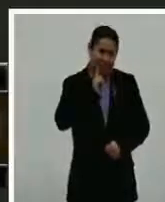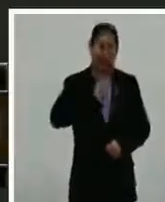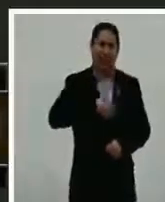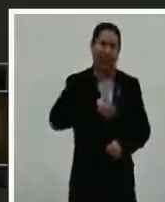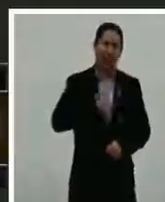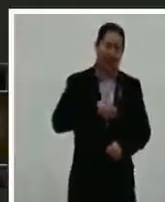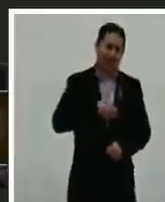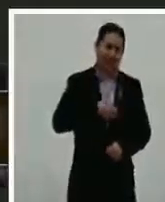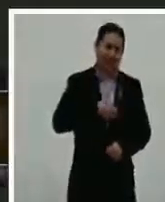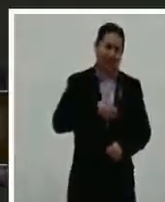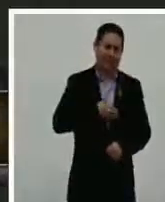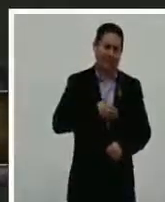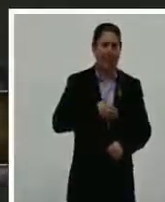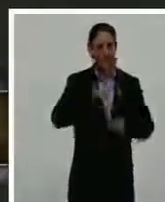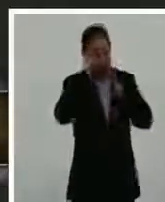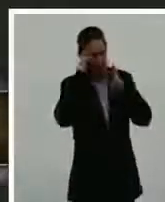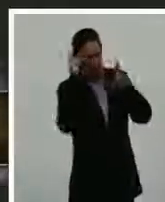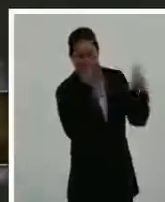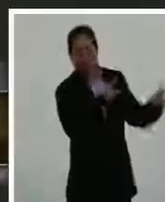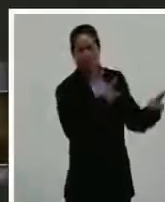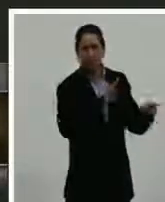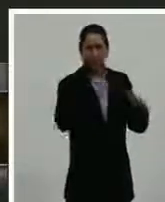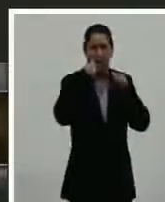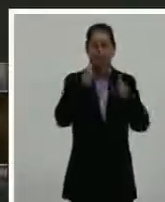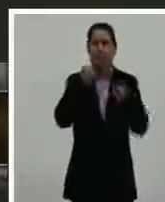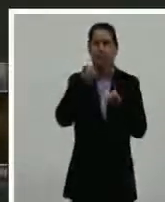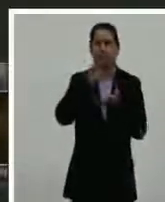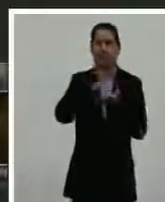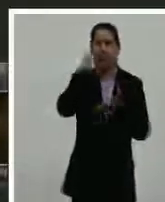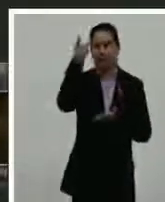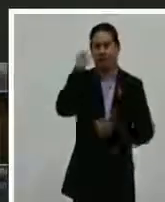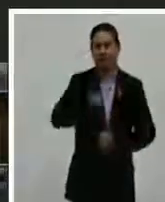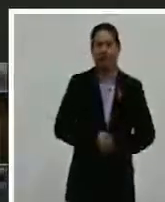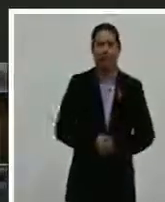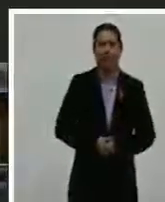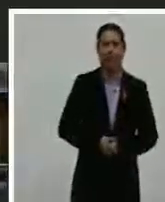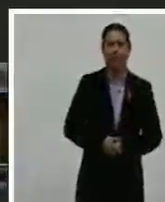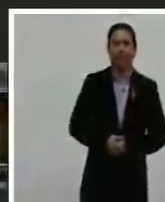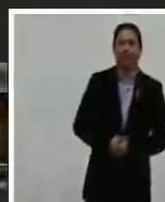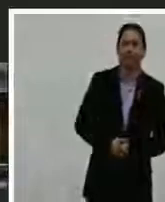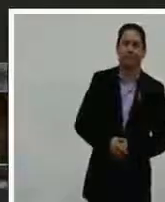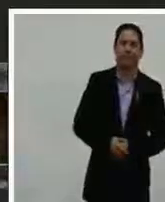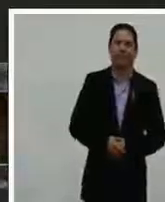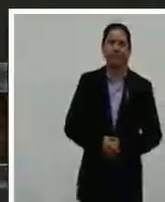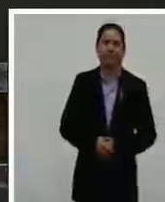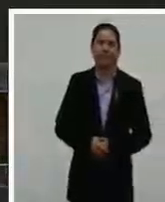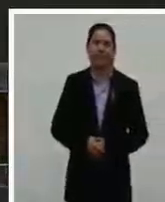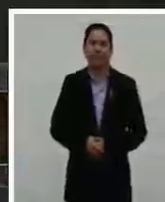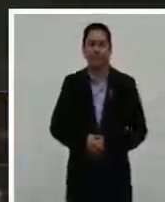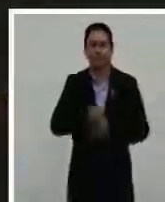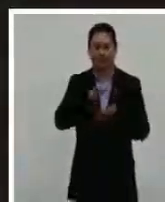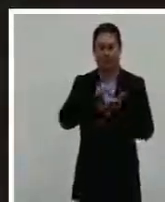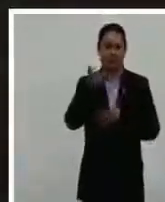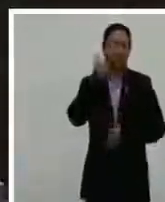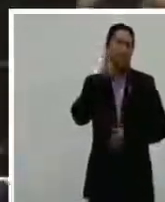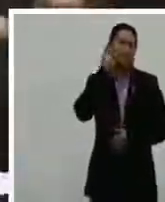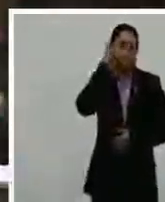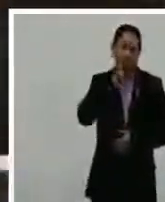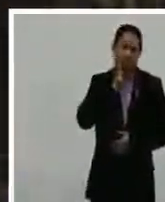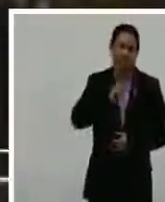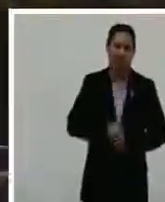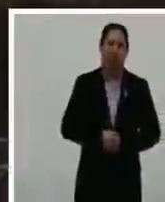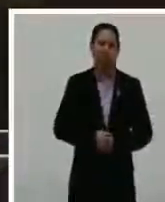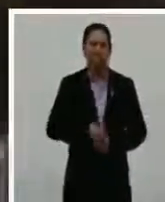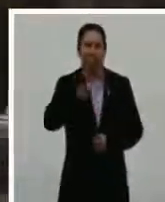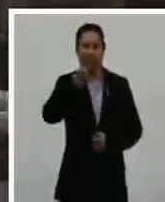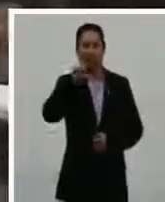cáncer para ellos mi reconocimiento por su atención muchas gracias es cuanto imputado presidente muchas gracias diputada olga luz